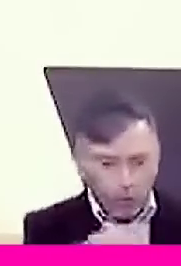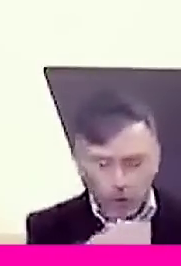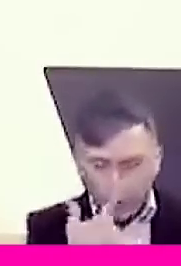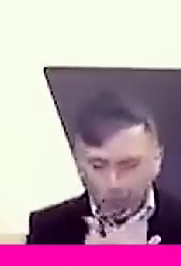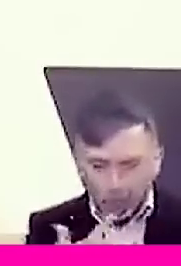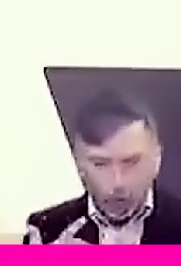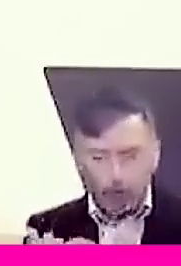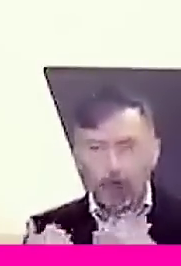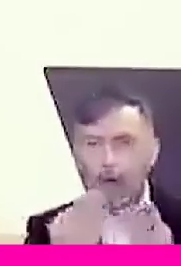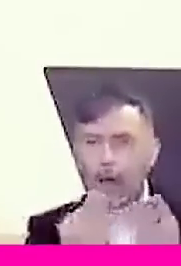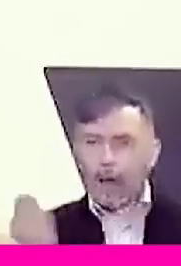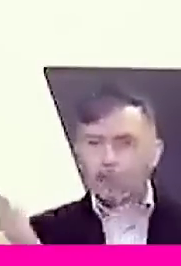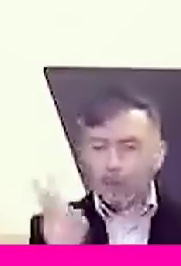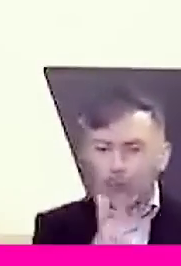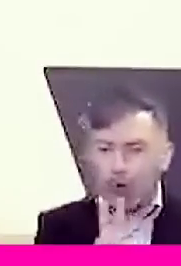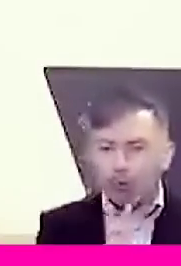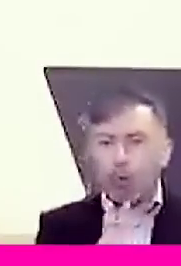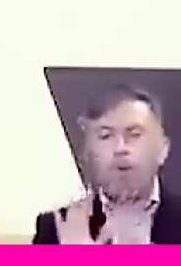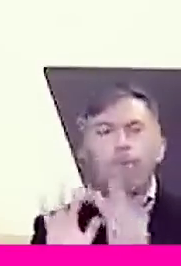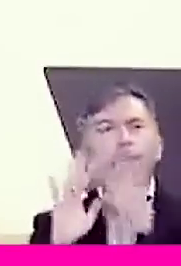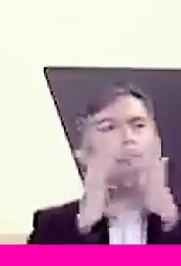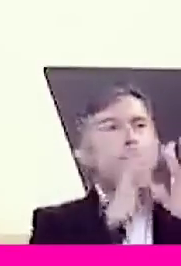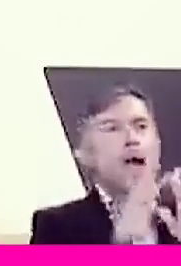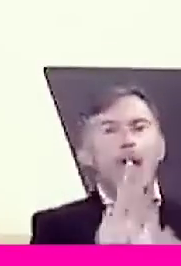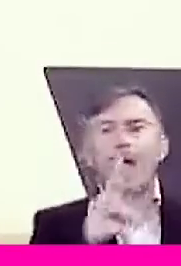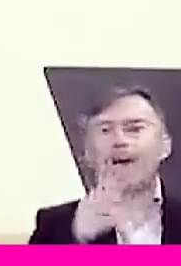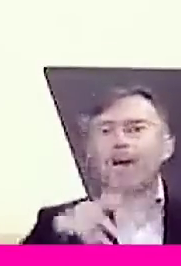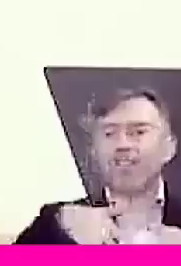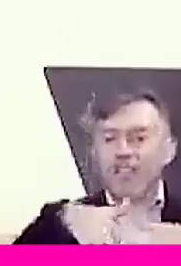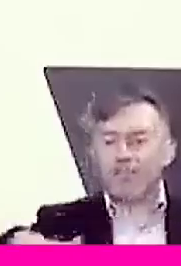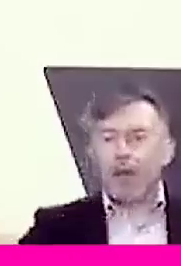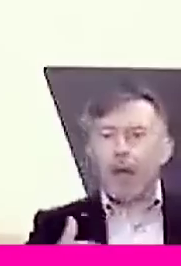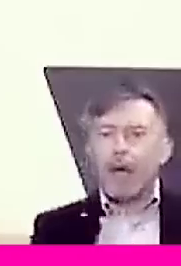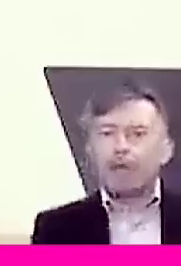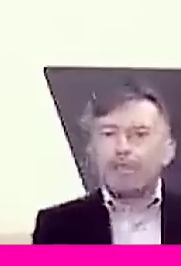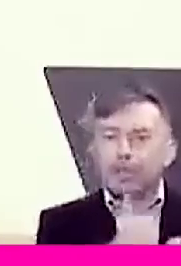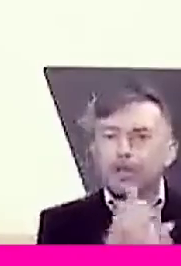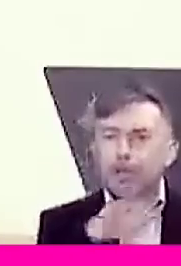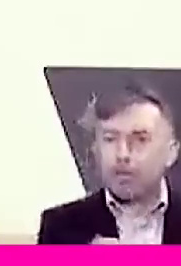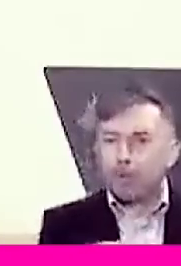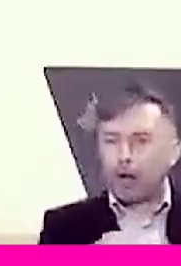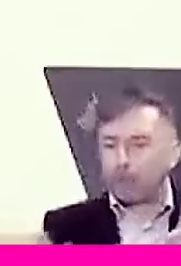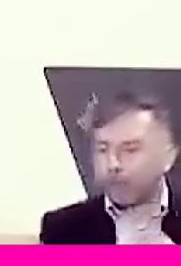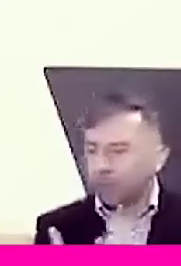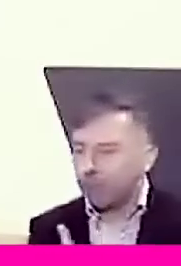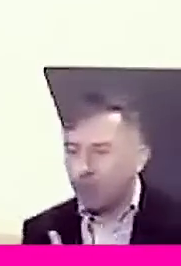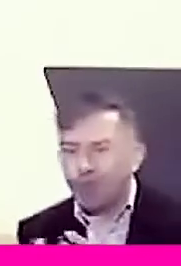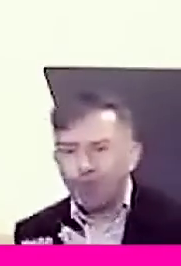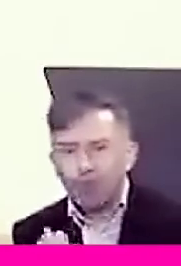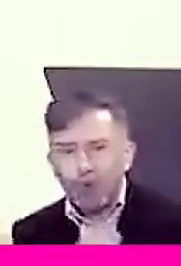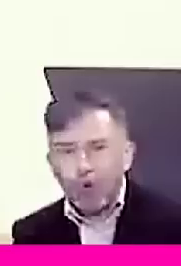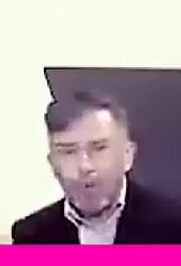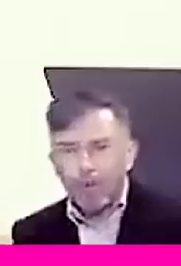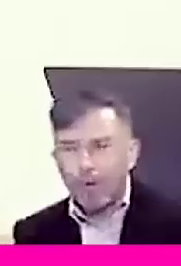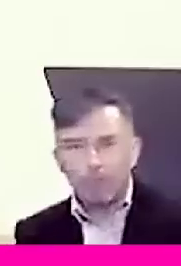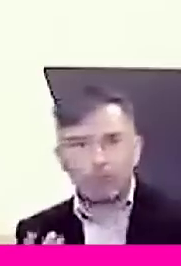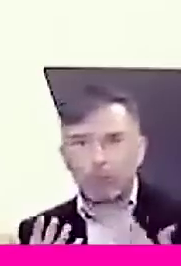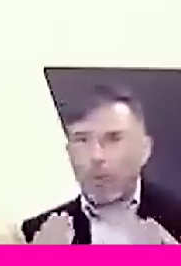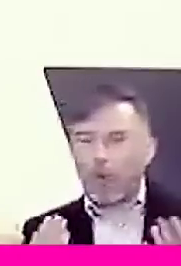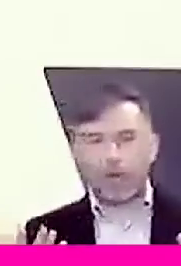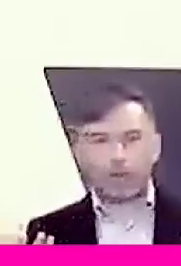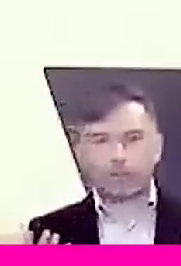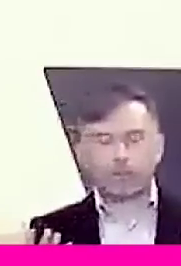y apoyados en una red amplia de asistentes electorales que los acompaña el día de la elección y desde que reciben su capacitación